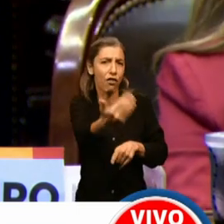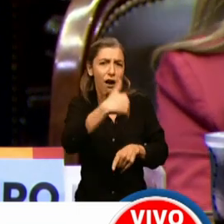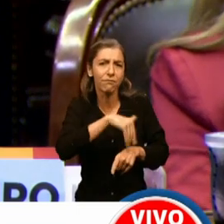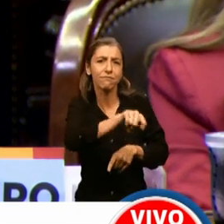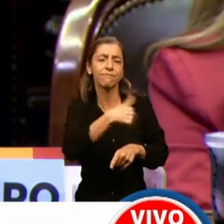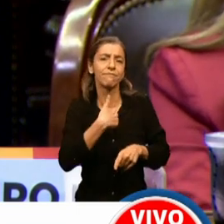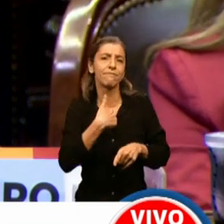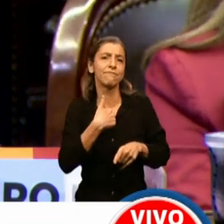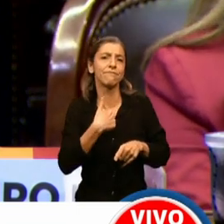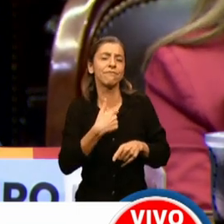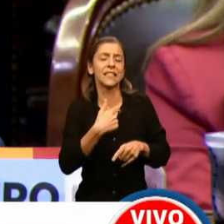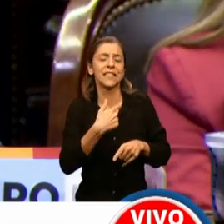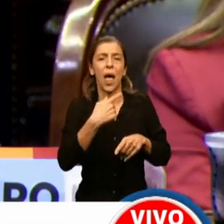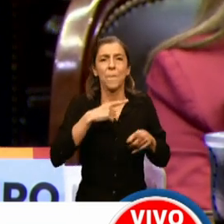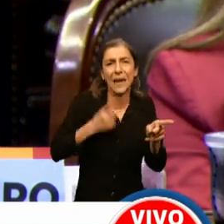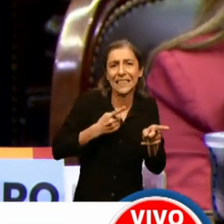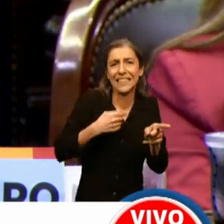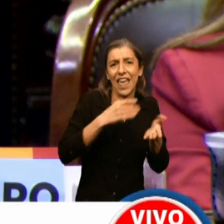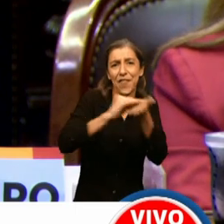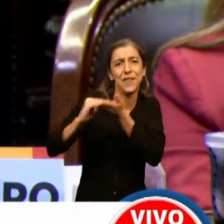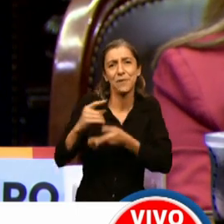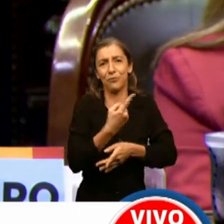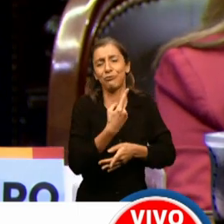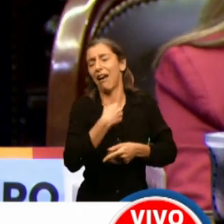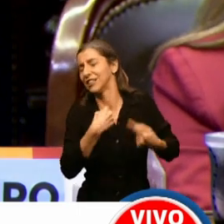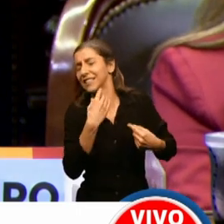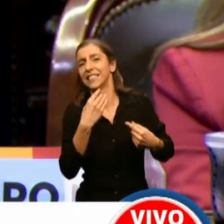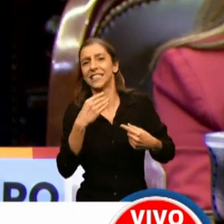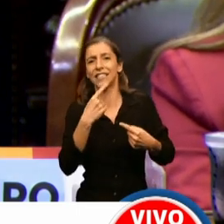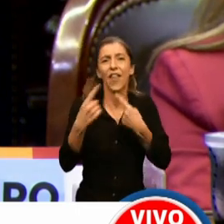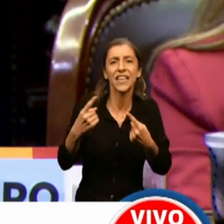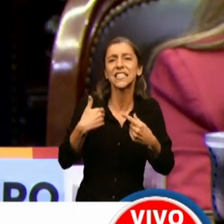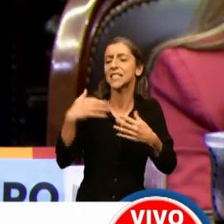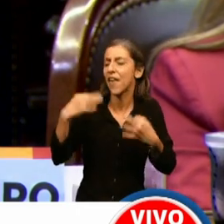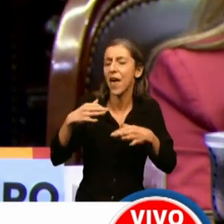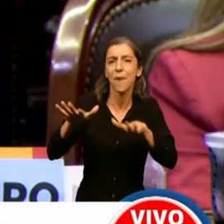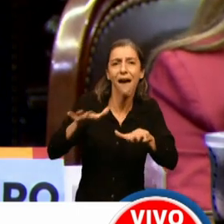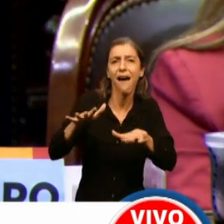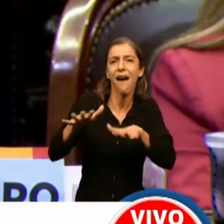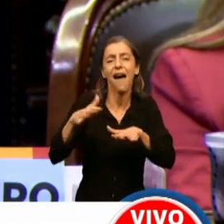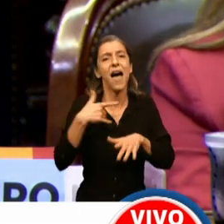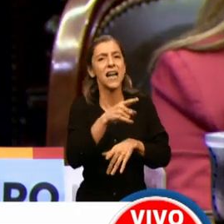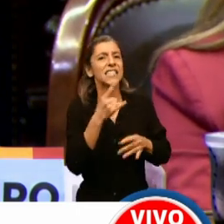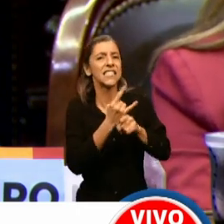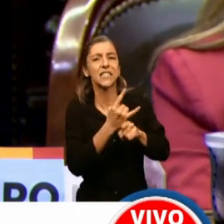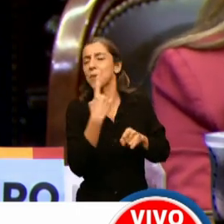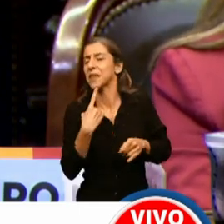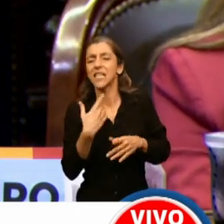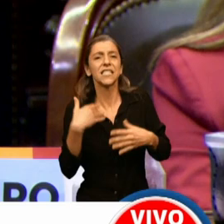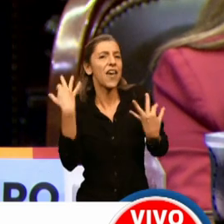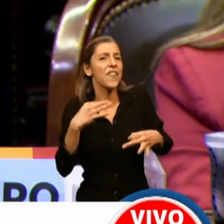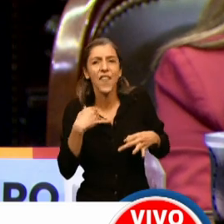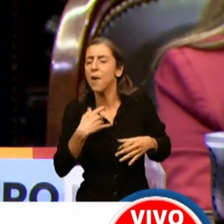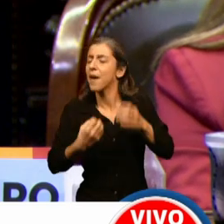nos perseguía a los diputados ya las diputadas y nos decía que había que hacer algo y me dijo hay que armar una política de